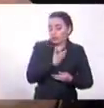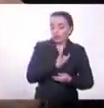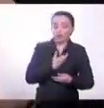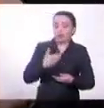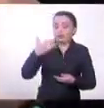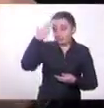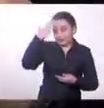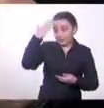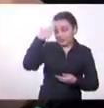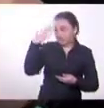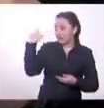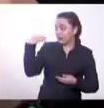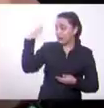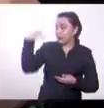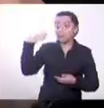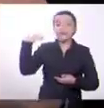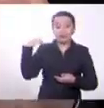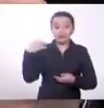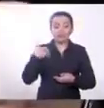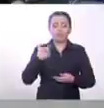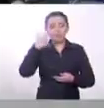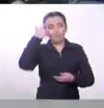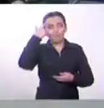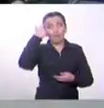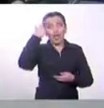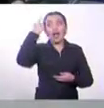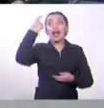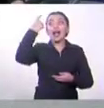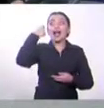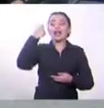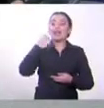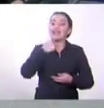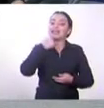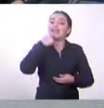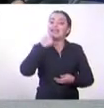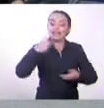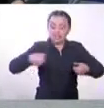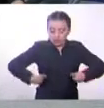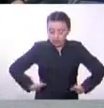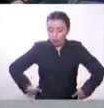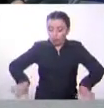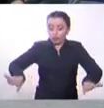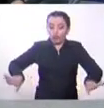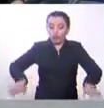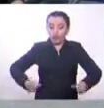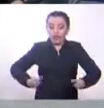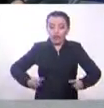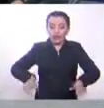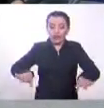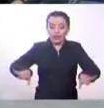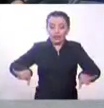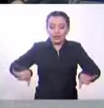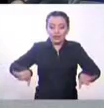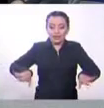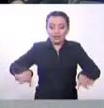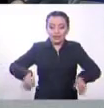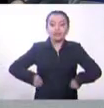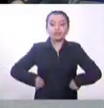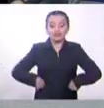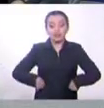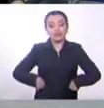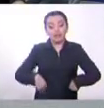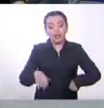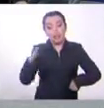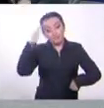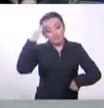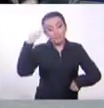porque sabemos que quienes utilizan faldas, Las mujeres. las mujeres. Eso tiene mucho que ver con lo que hablamos, ¿te acuerdas aquella vez en